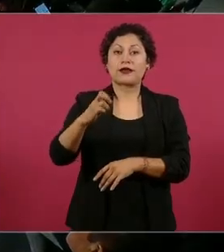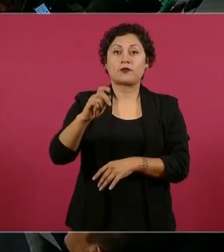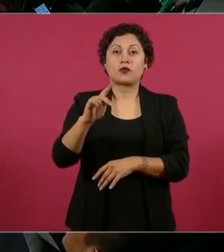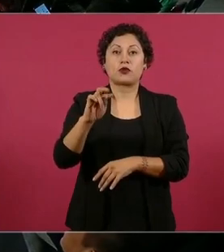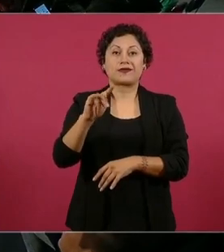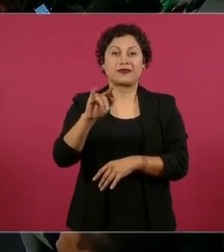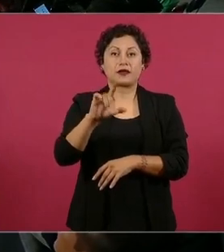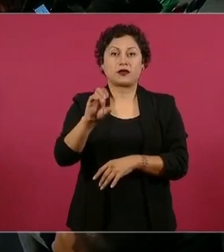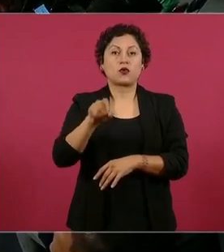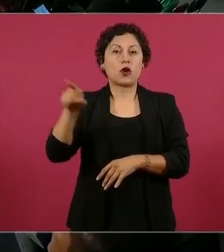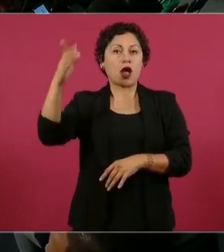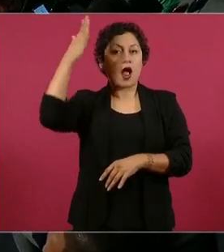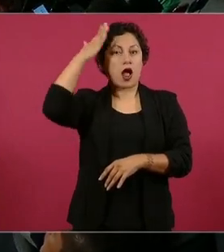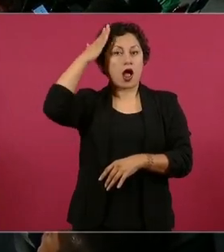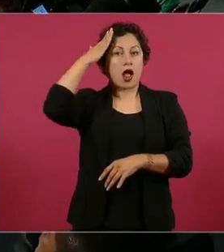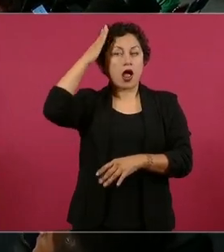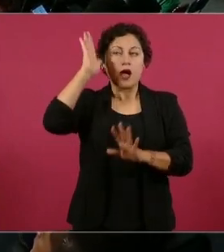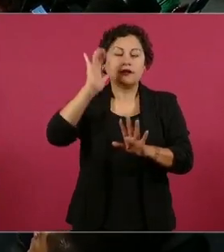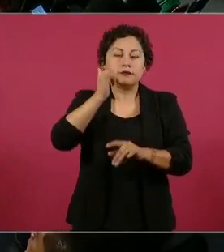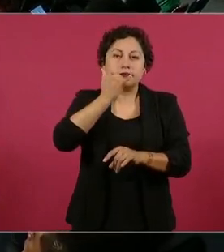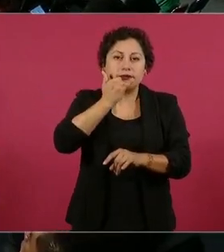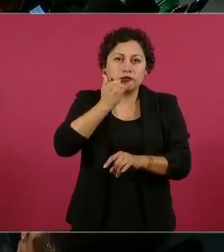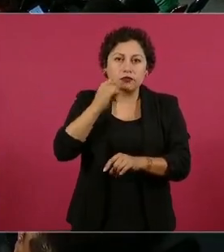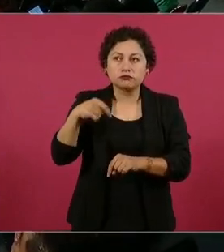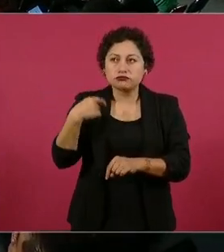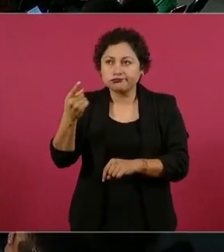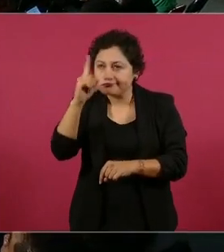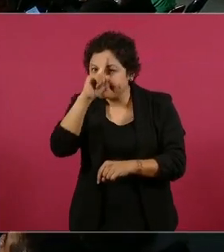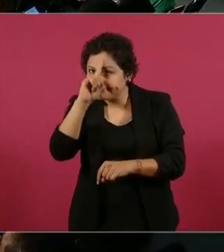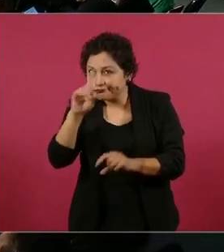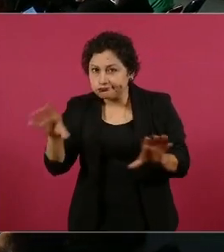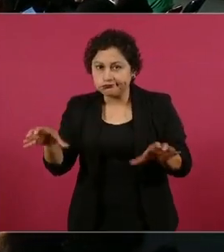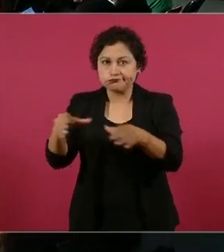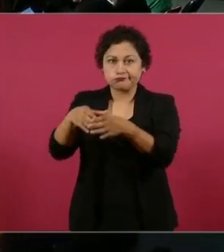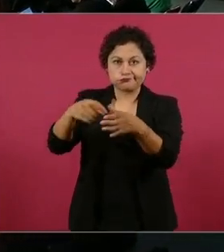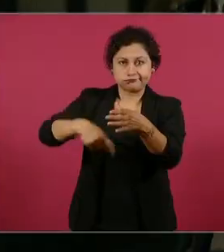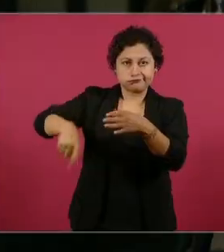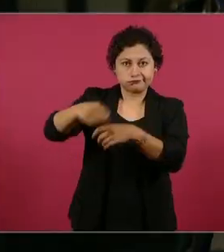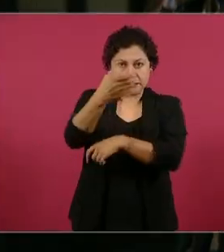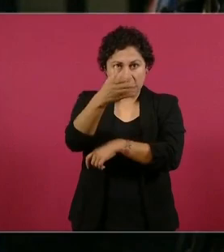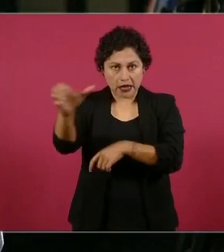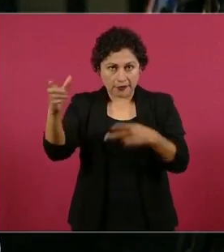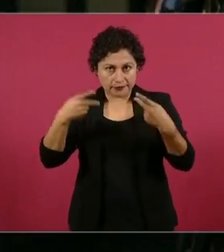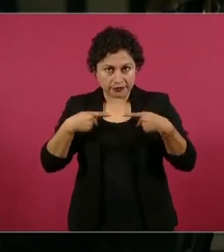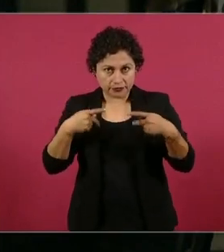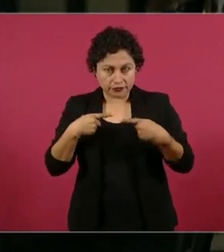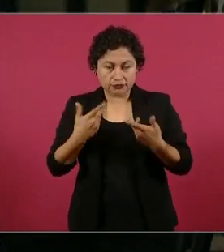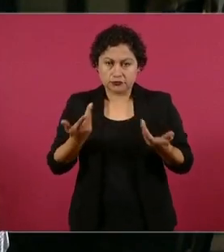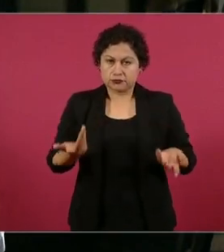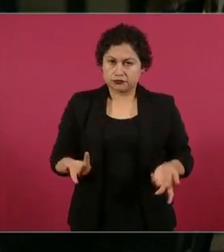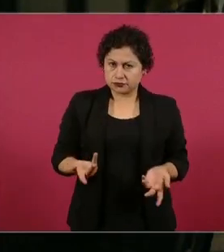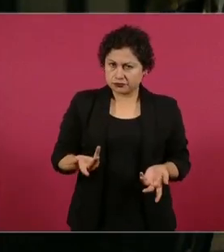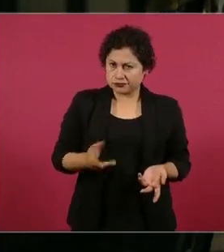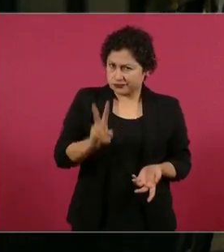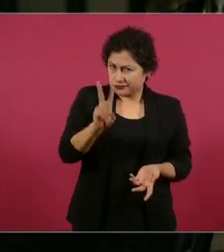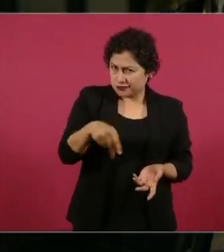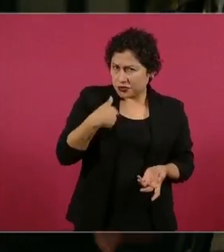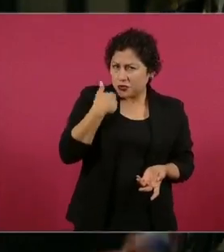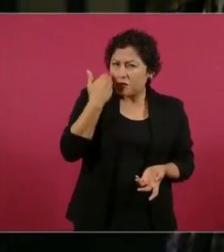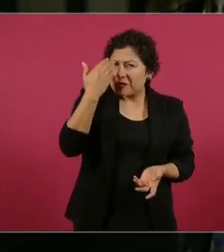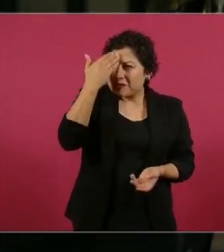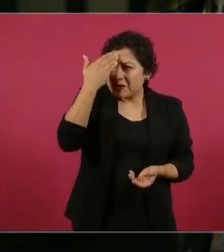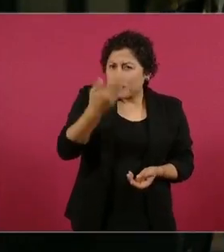bloqueos, bueno, asesora a estos campesinos. Preguntarle si es cierta esta información o quiénes están atrás